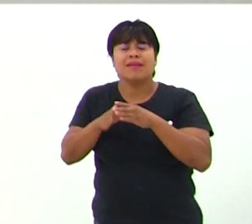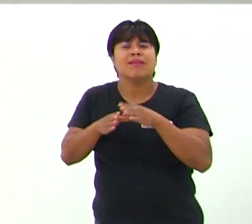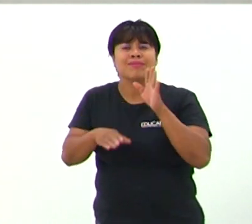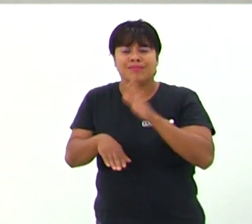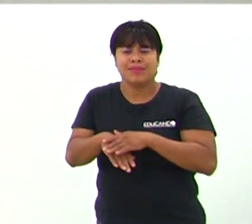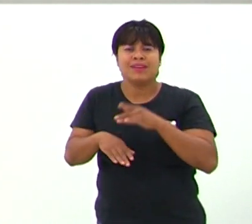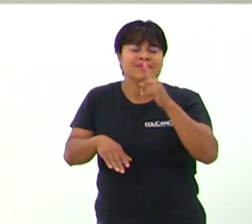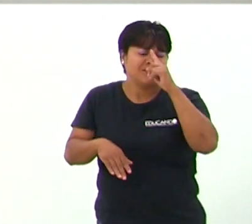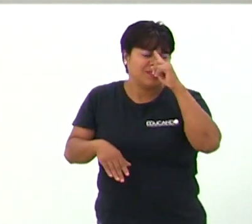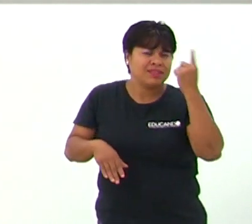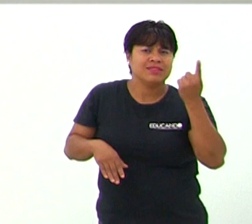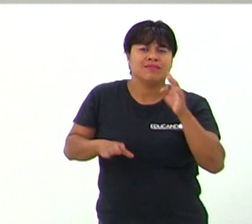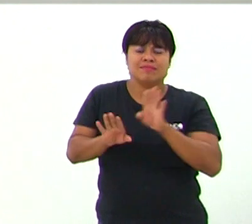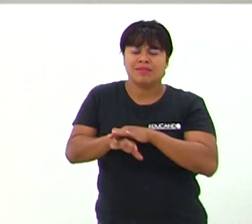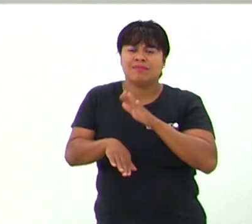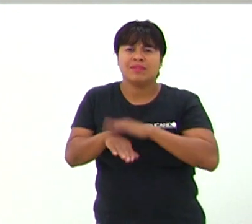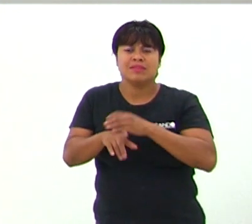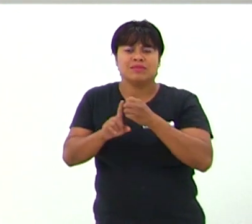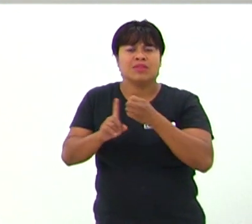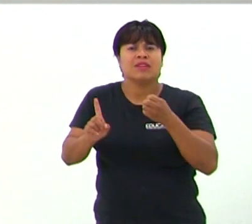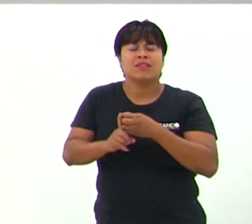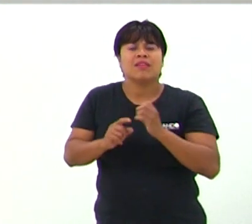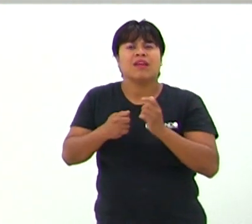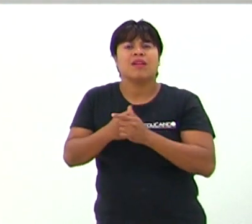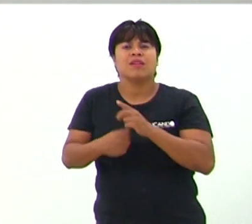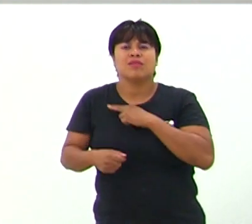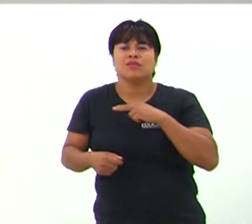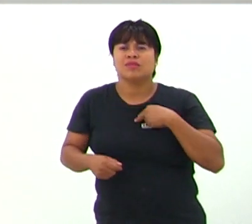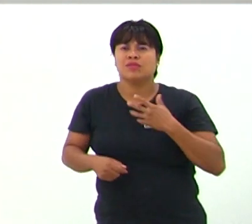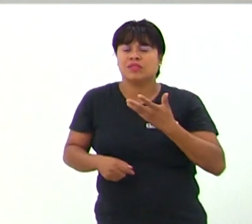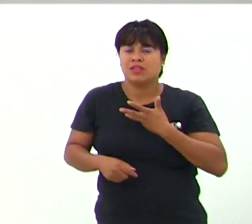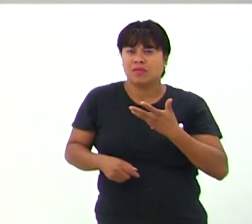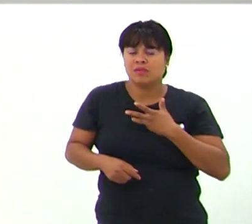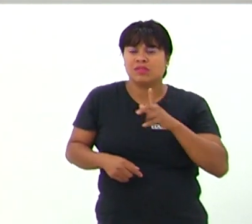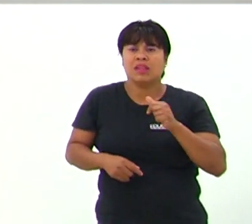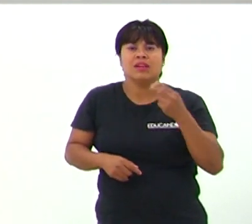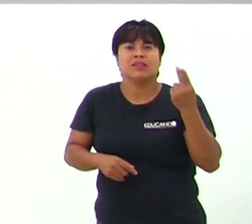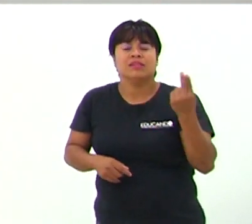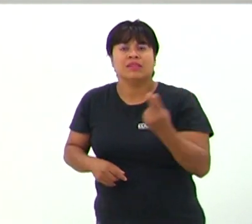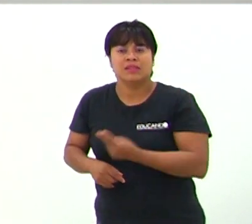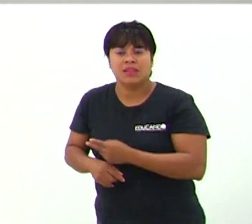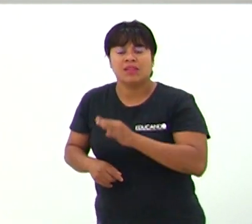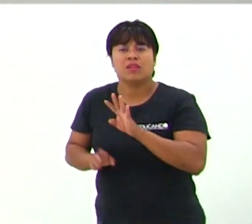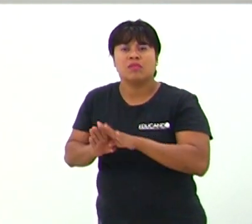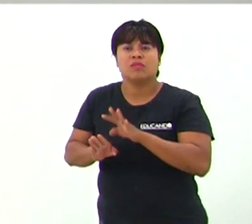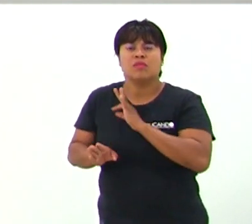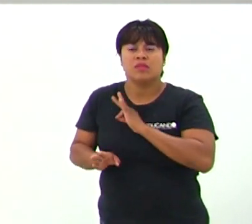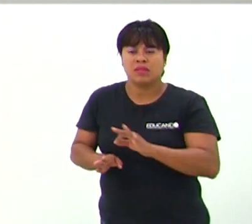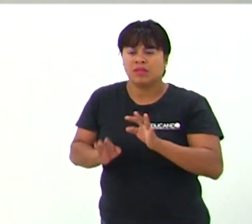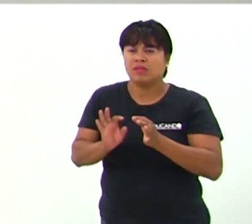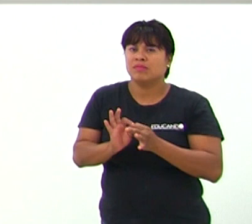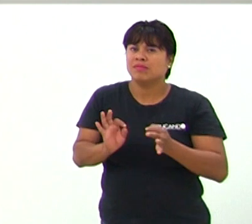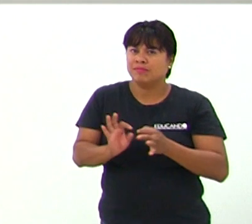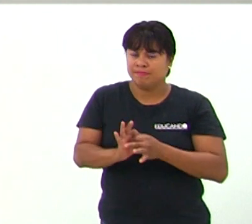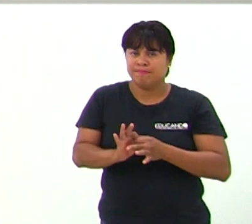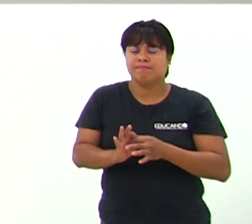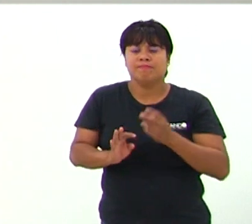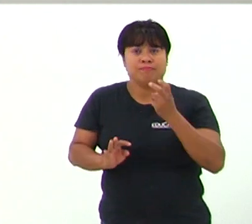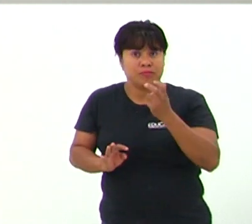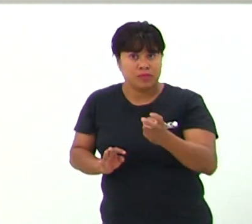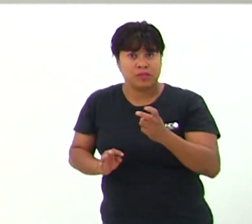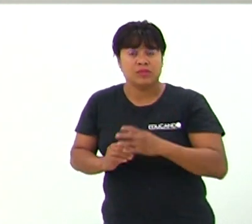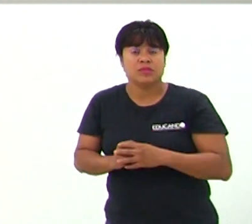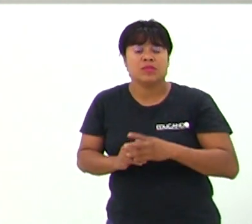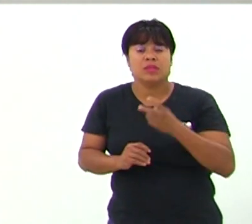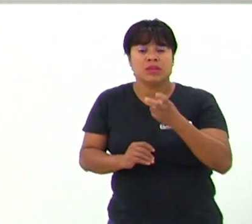forma más sencilla y más coherente algo que tengamos la necesidad de poder transmitir. Es por ello que